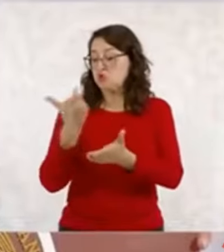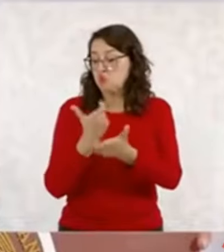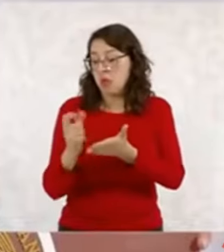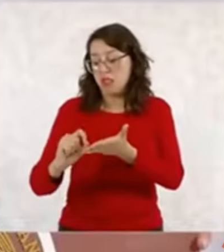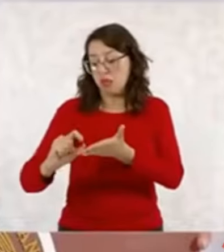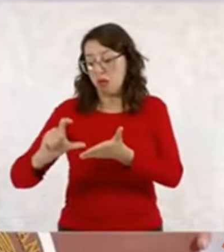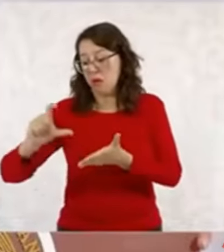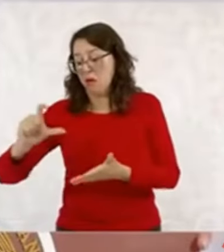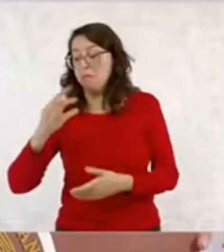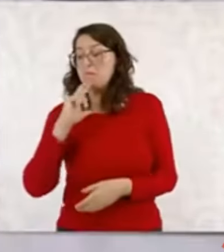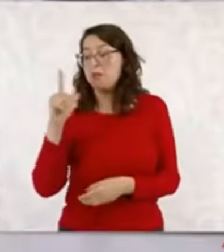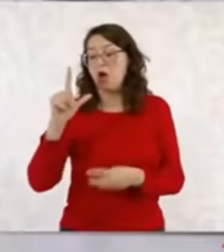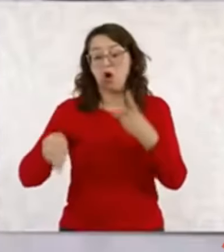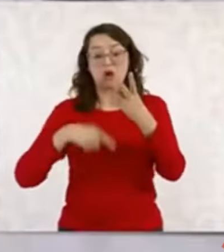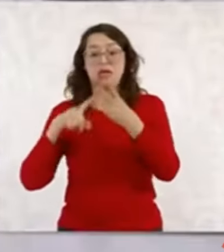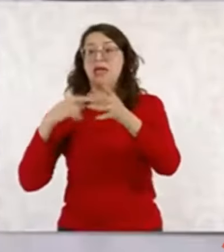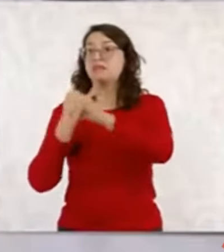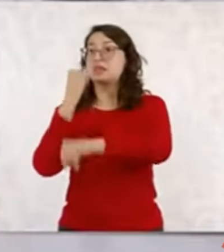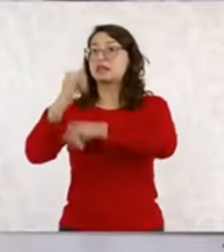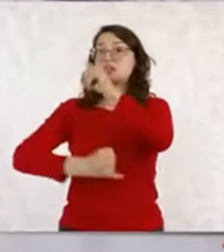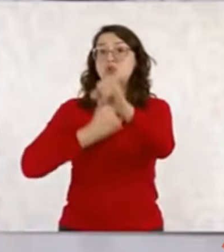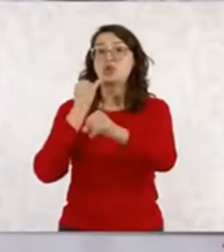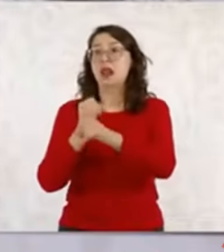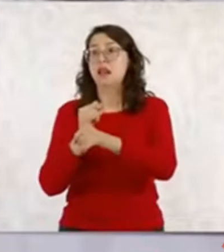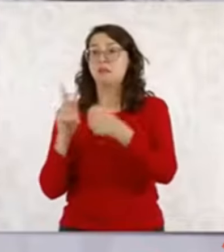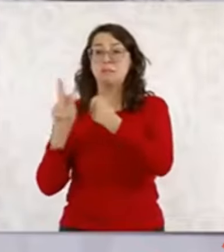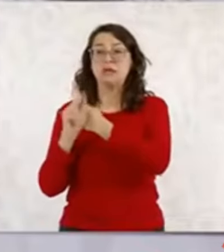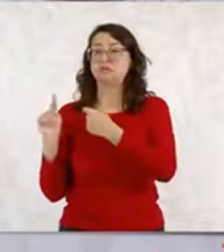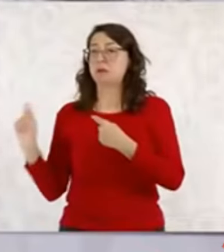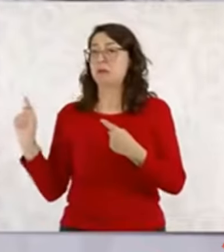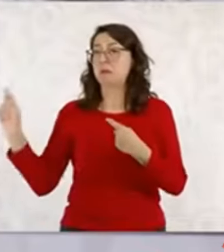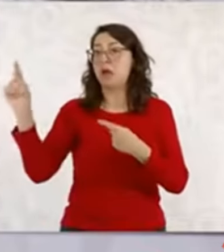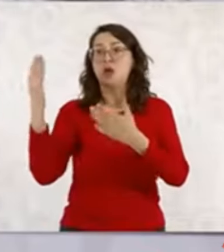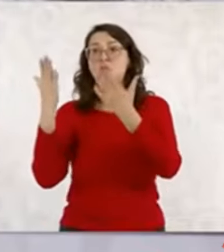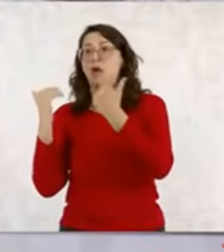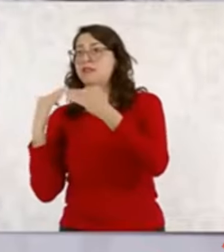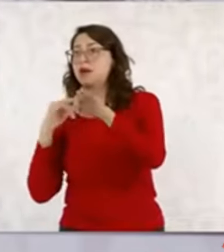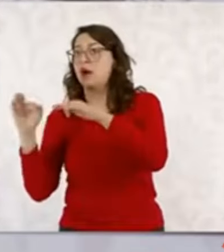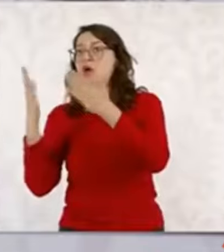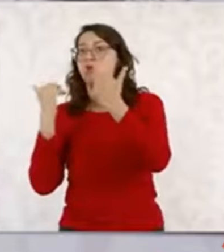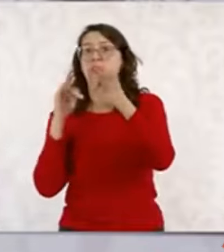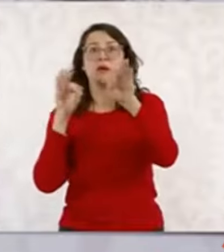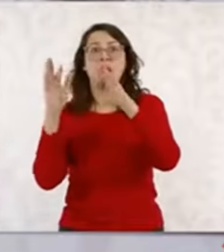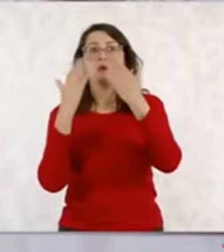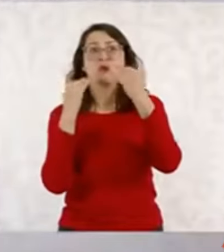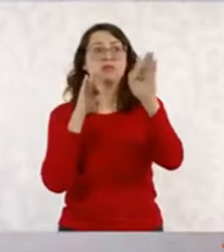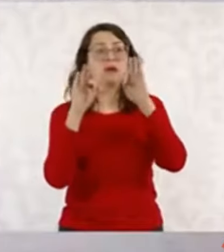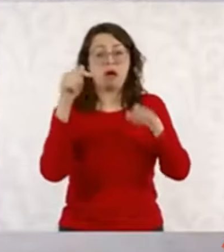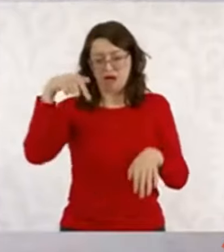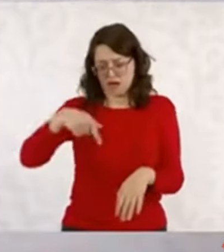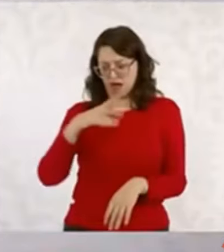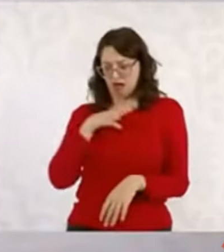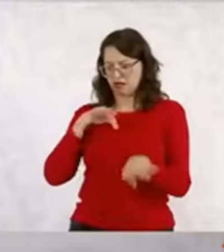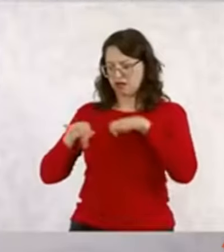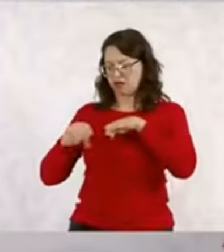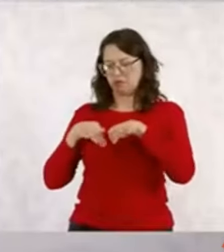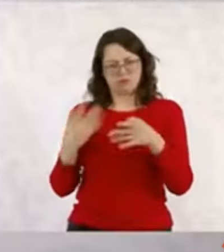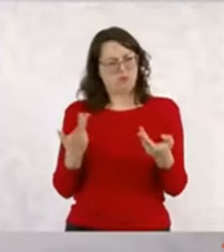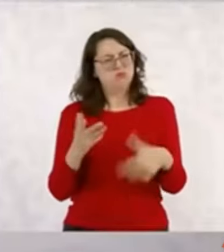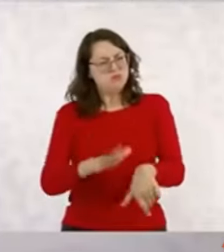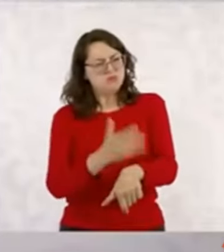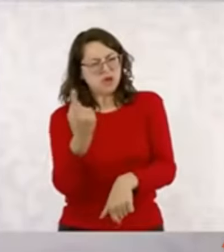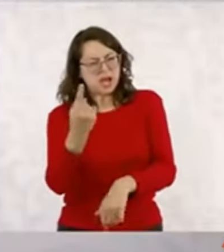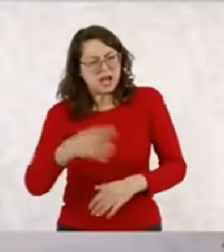salarios, mínimo y salario medio. Entonces, ¿cómo se explica? Pues por un modelo